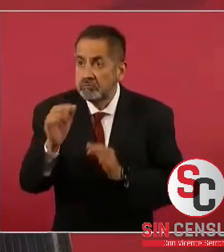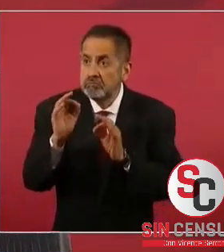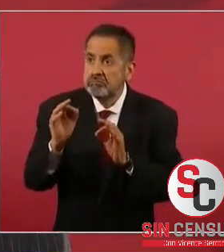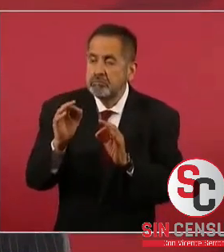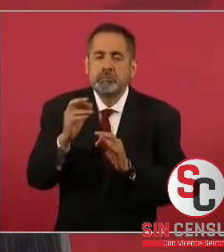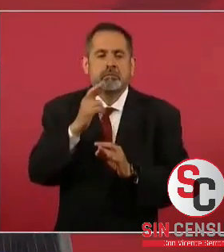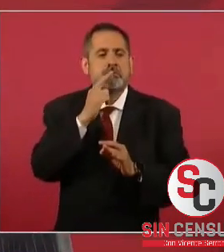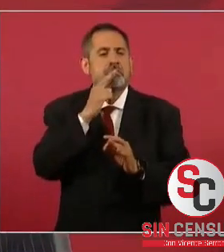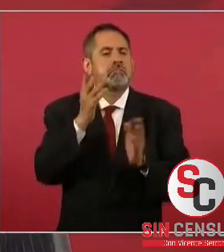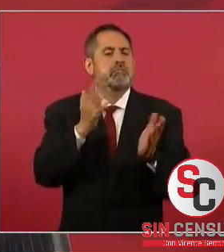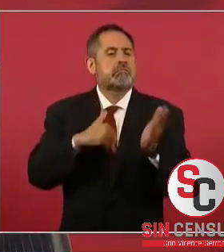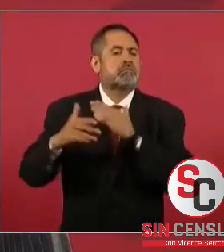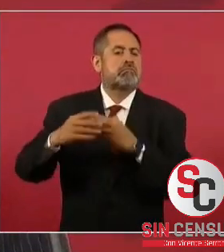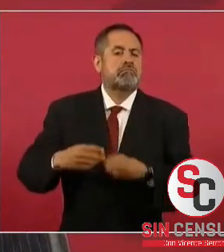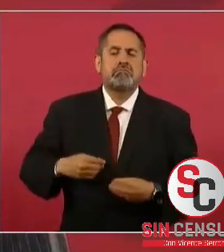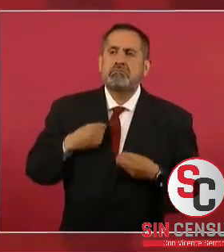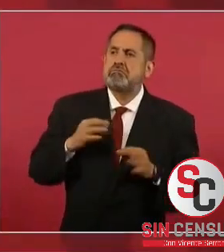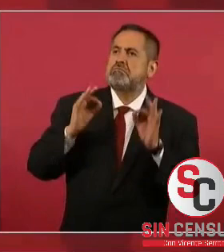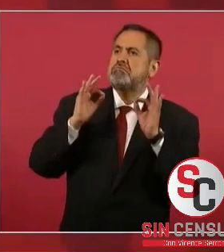tienen más bienestar